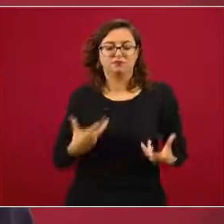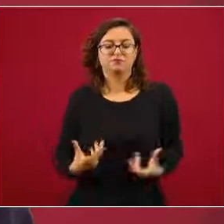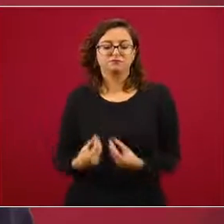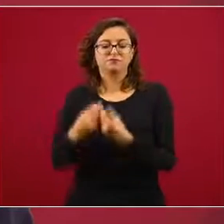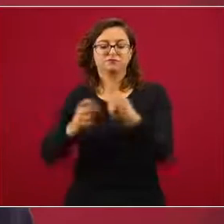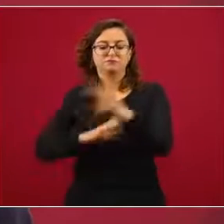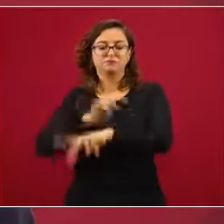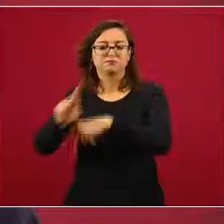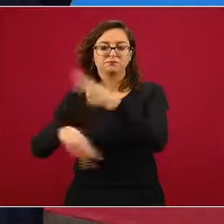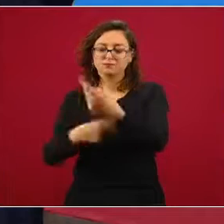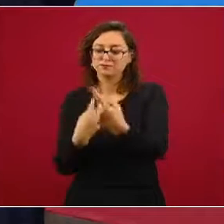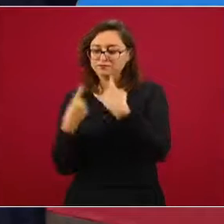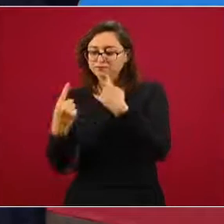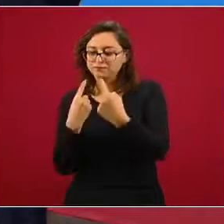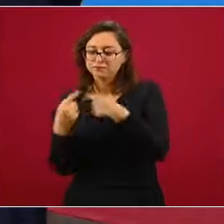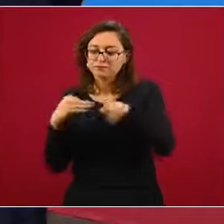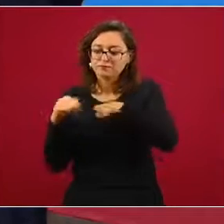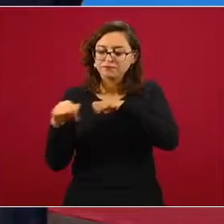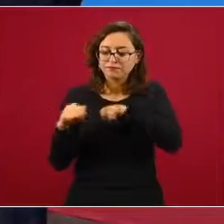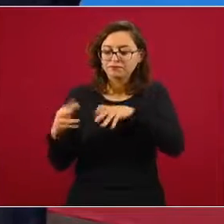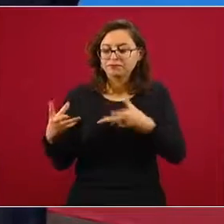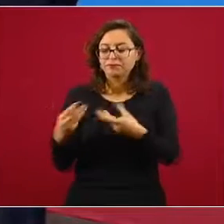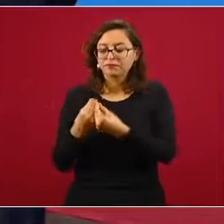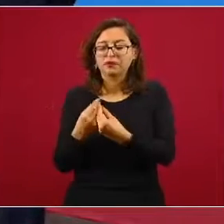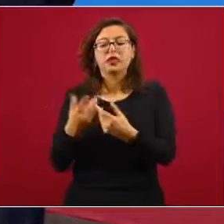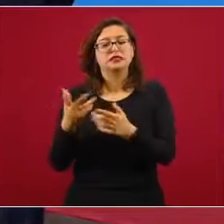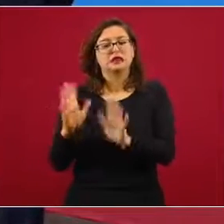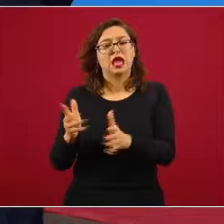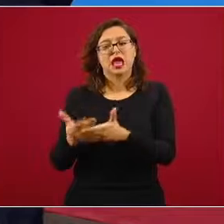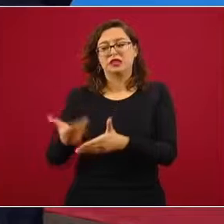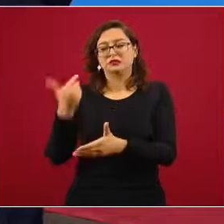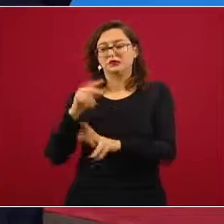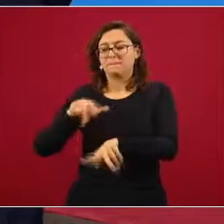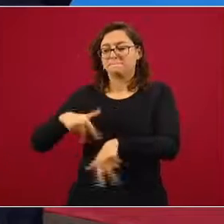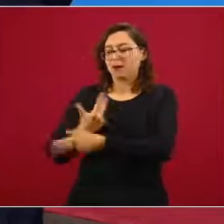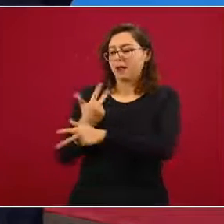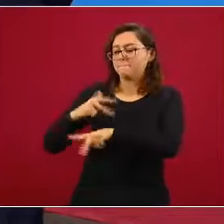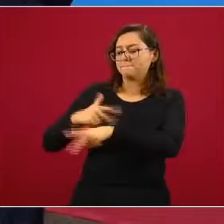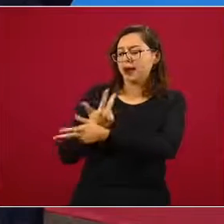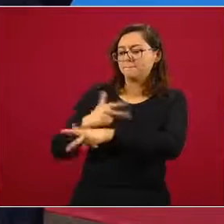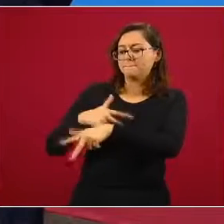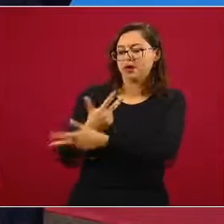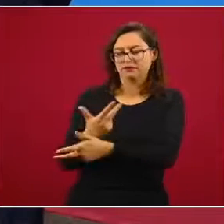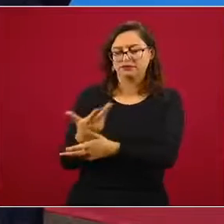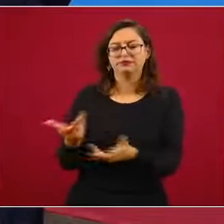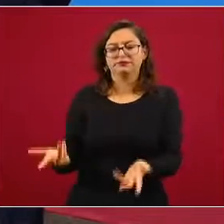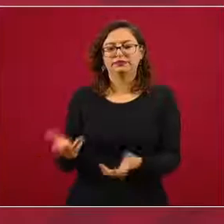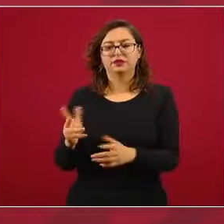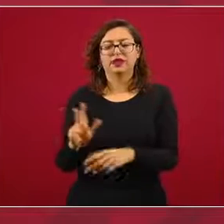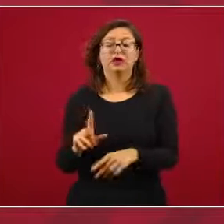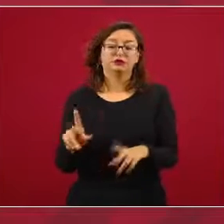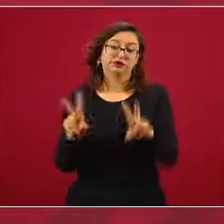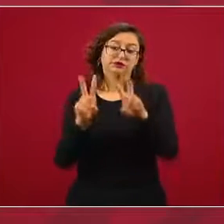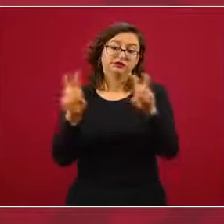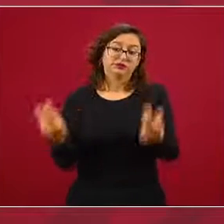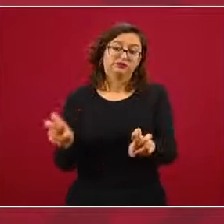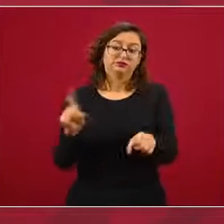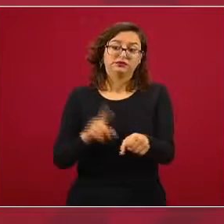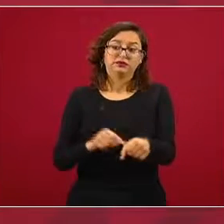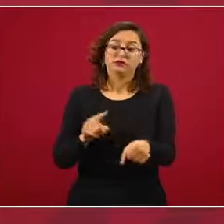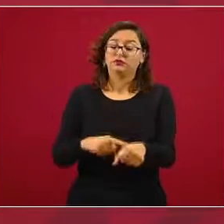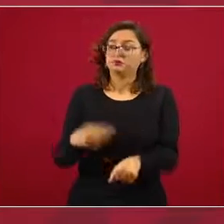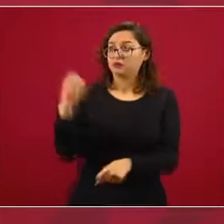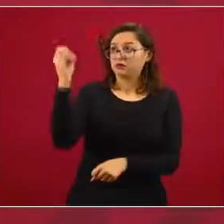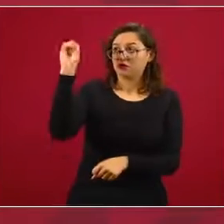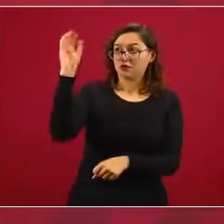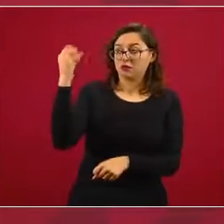más de 10 sesiones remotas por videoconferencia, es el tema de los semáforos de riesgo